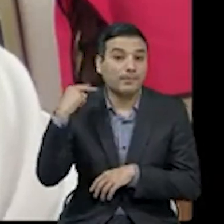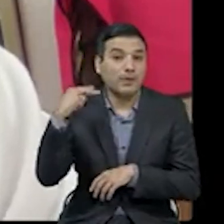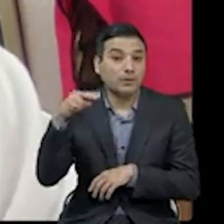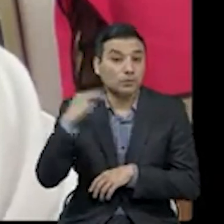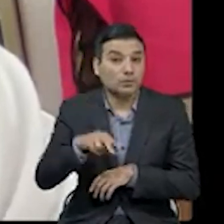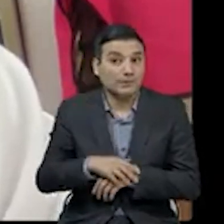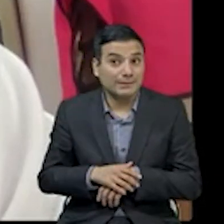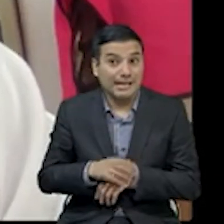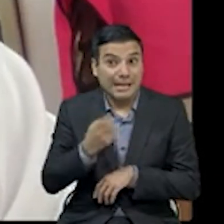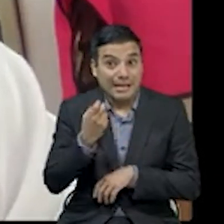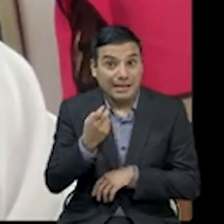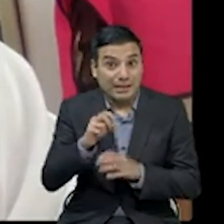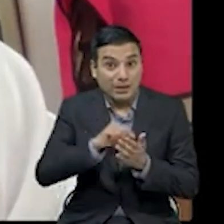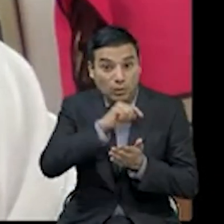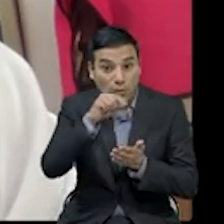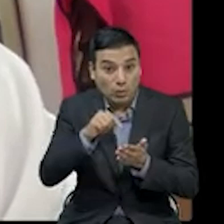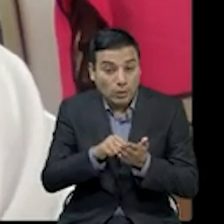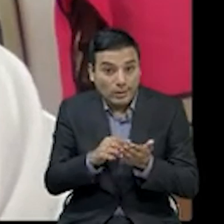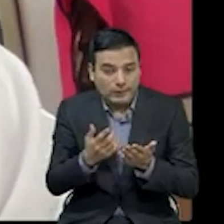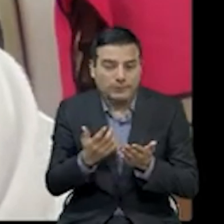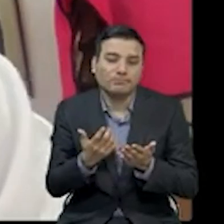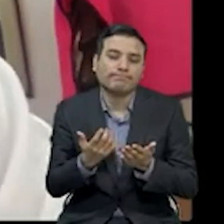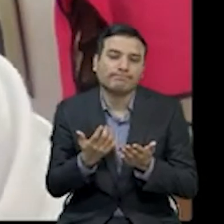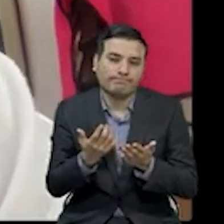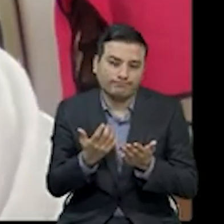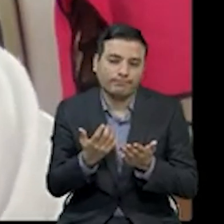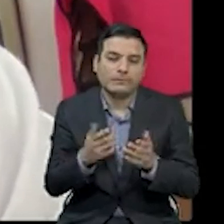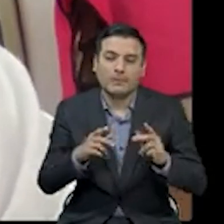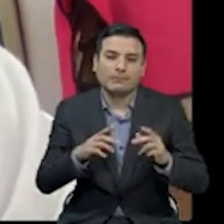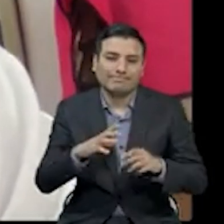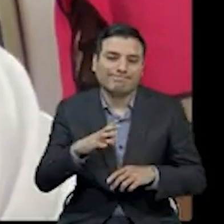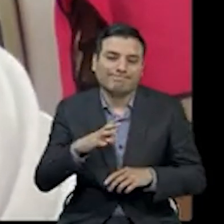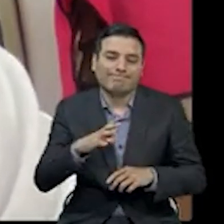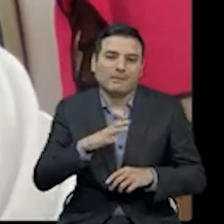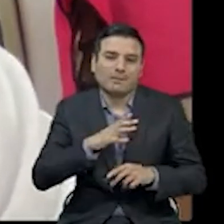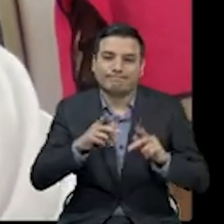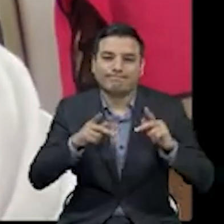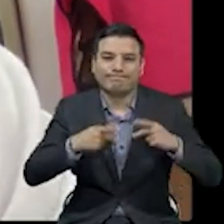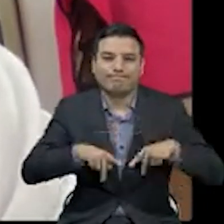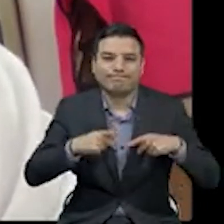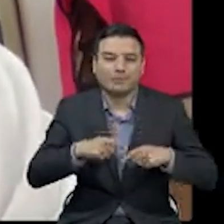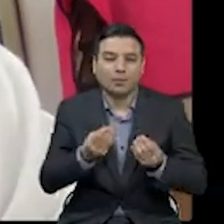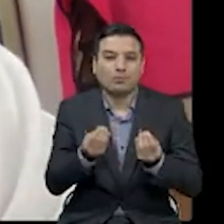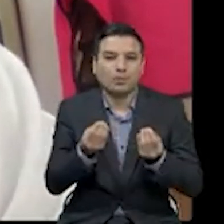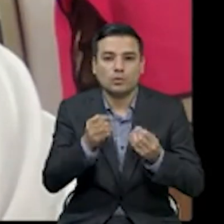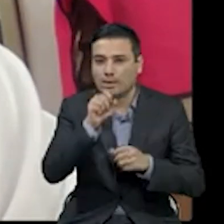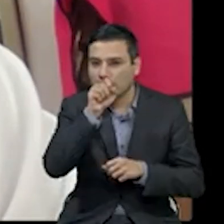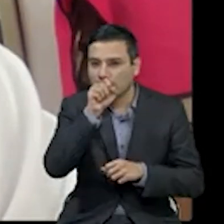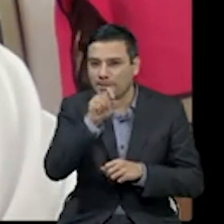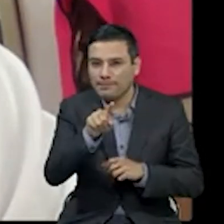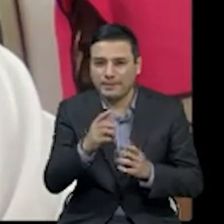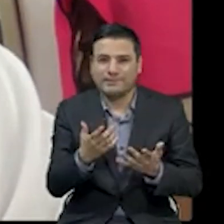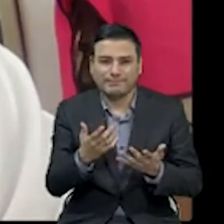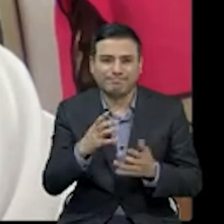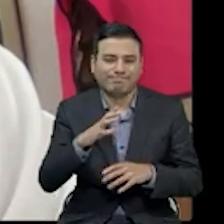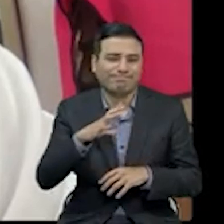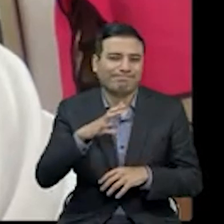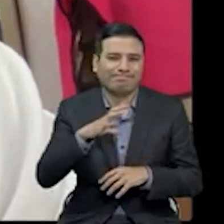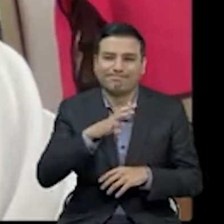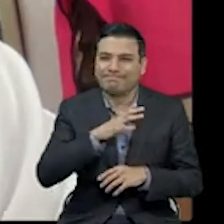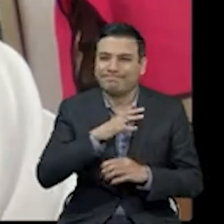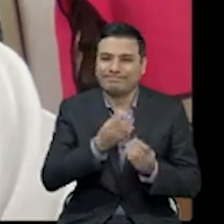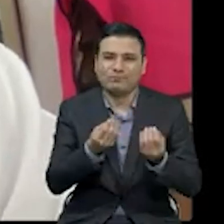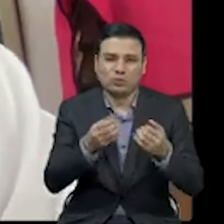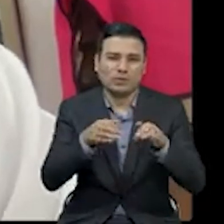es donde se concentra, no solo por el mayor número de población, sino por la condición de competitividad electoral. Es